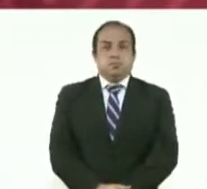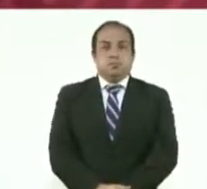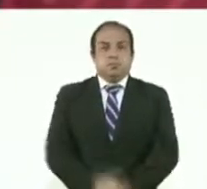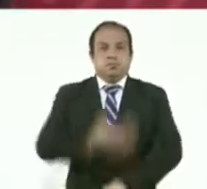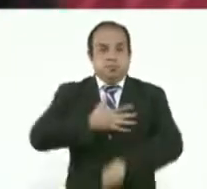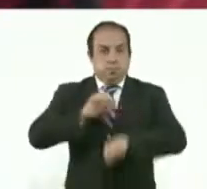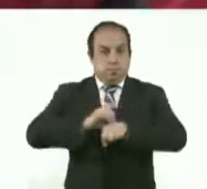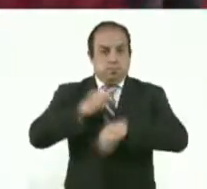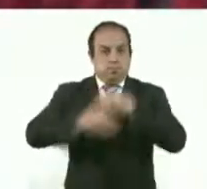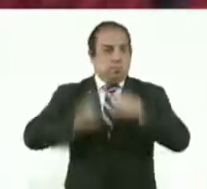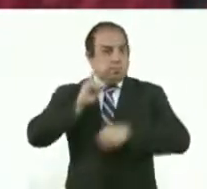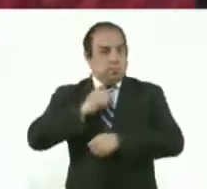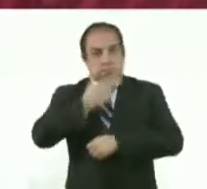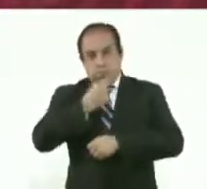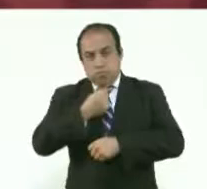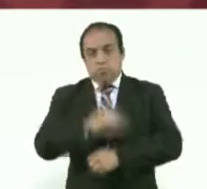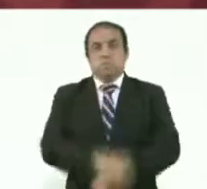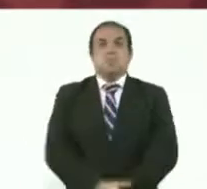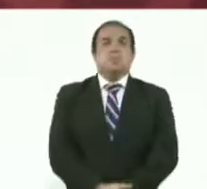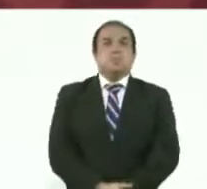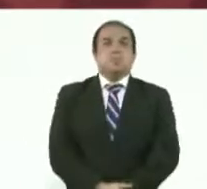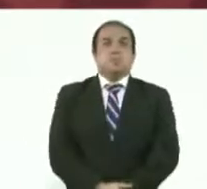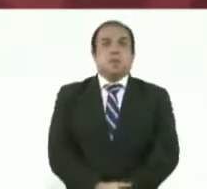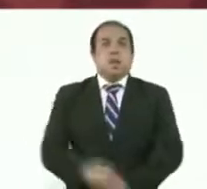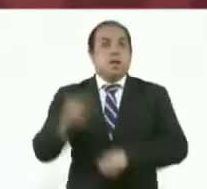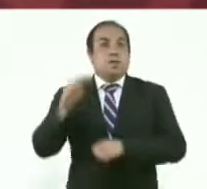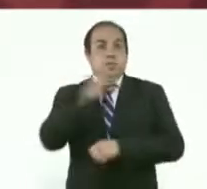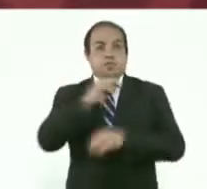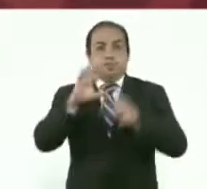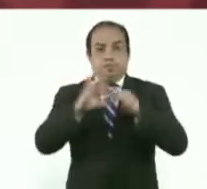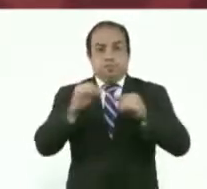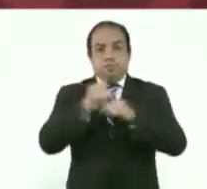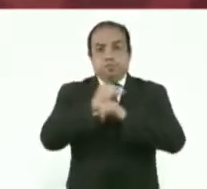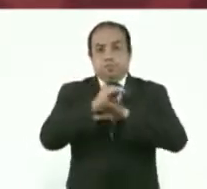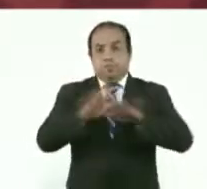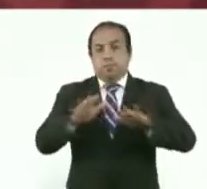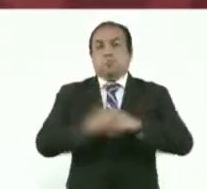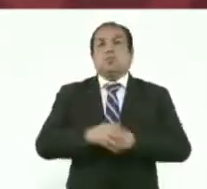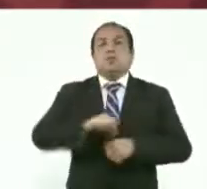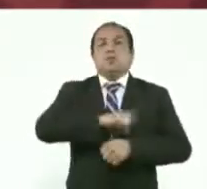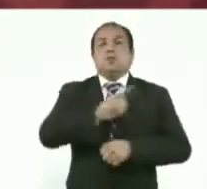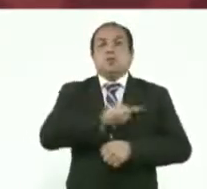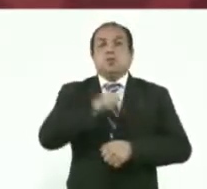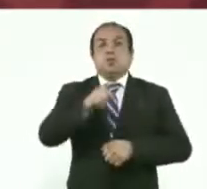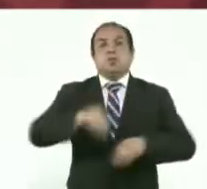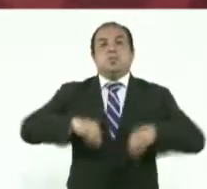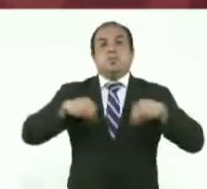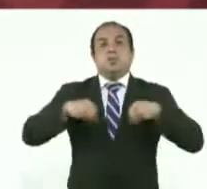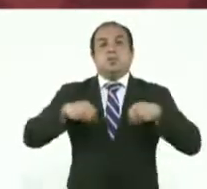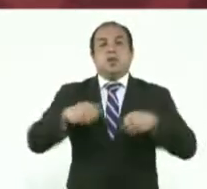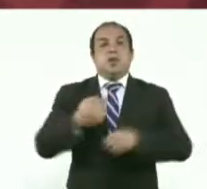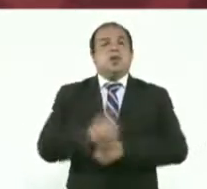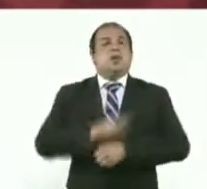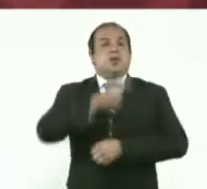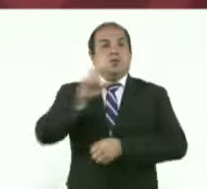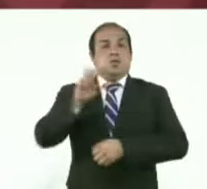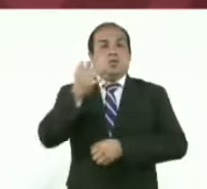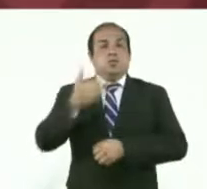Buenos días a todas y a todas. Muy rápido el reporte de salud en tu vida. Tenemos